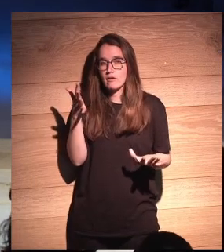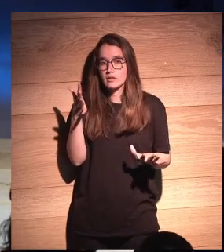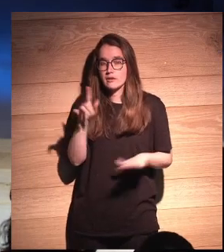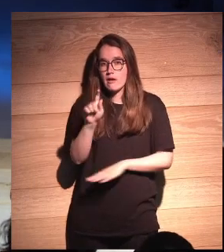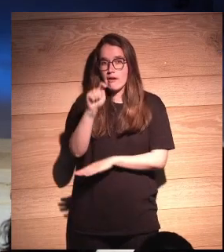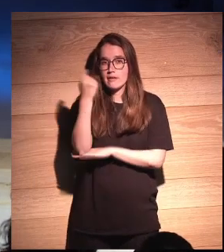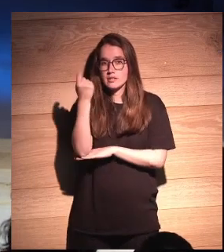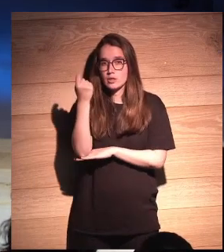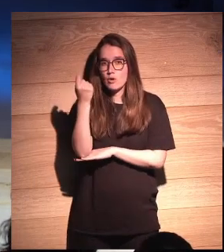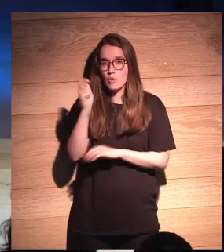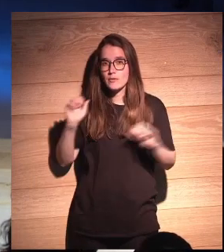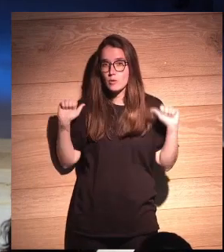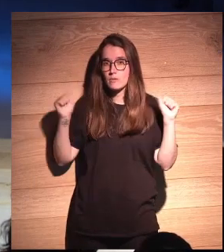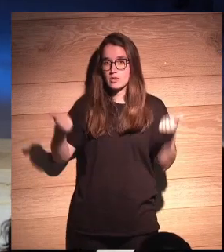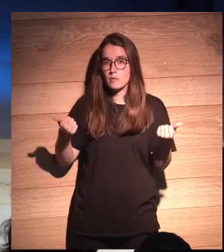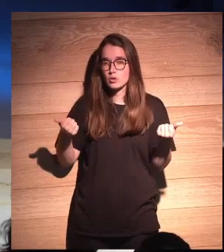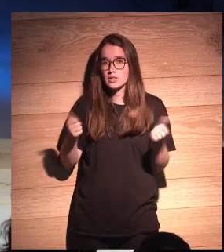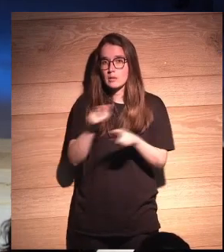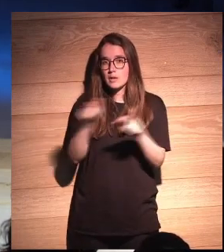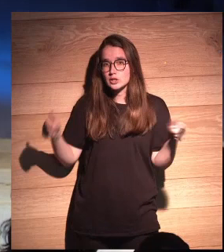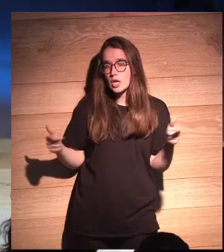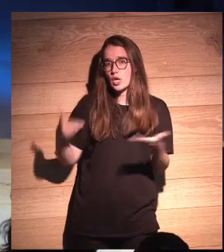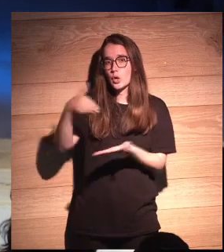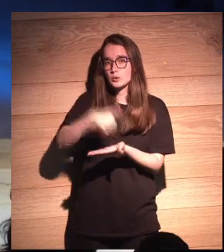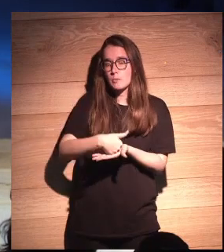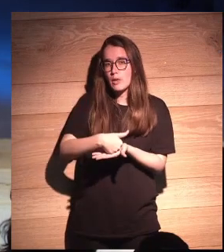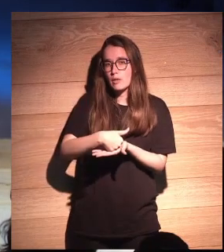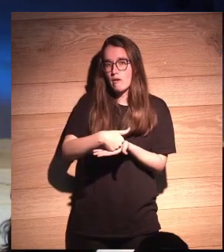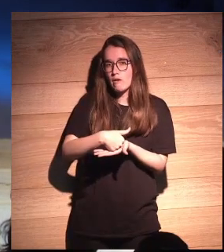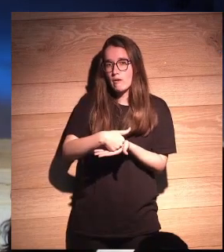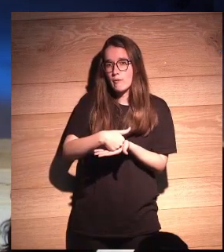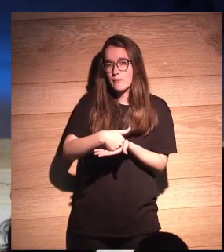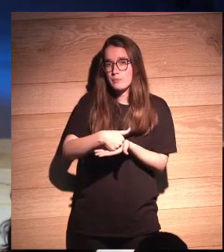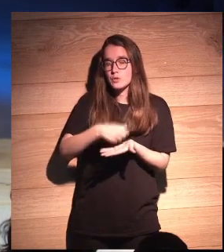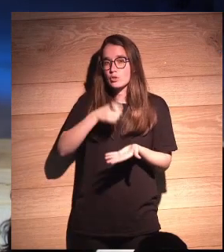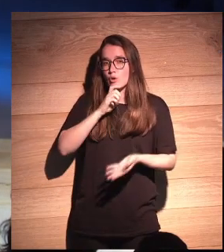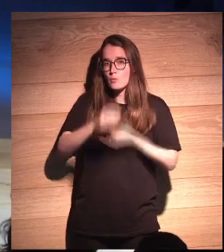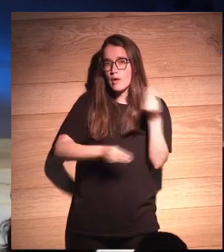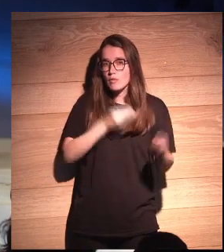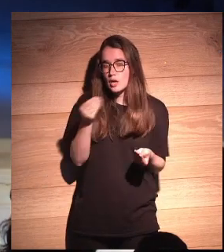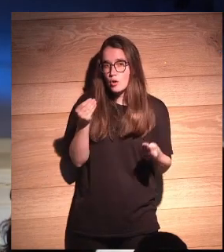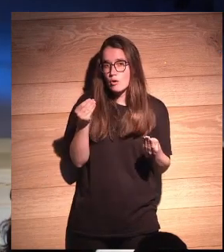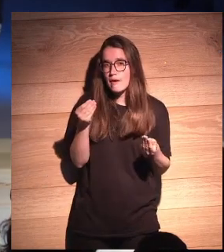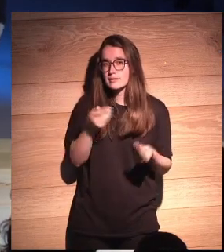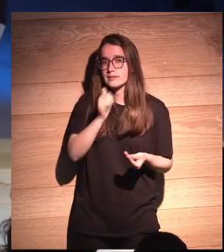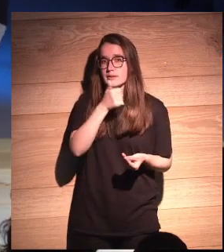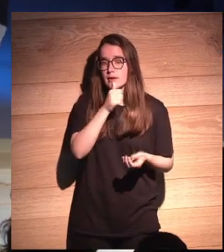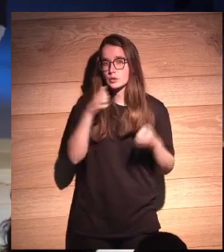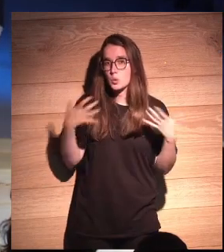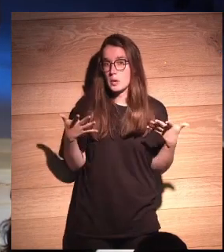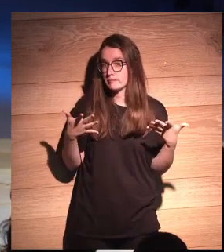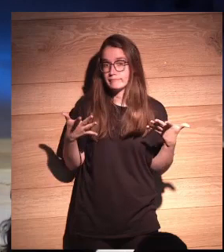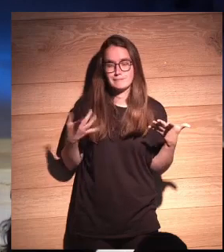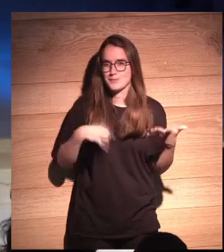tenido éxito solo empezar, y la gente nos pide un poco cómo hacerlo, ¿no? ¿Cuál es el secreto? No tenemos